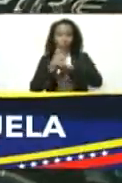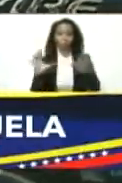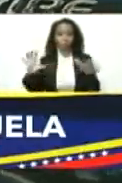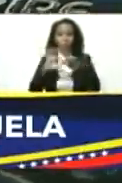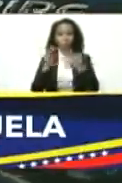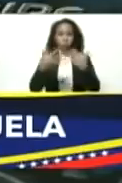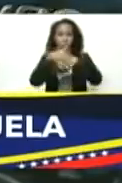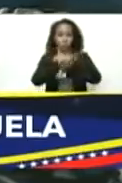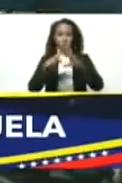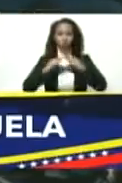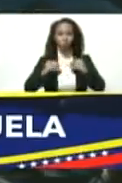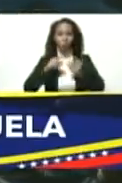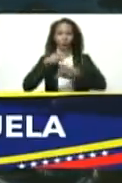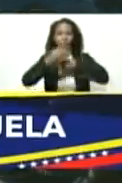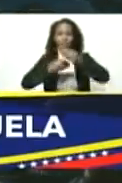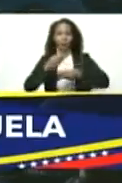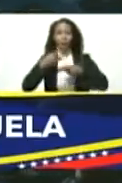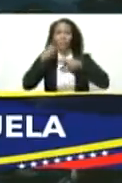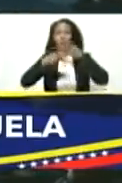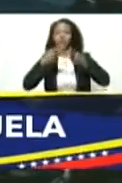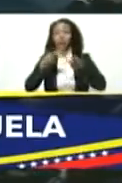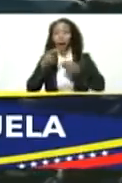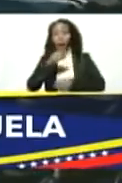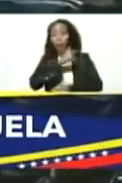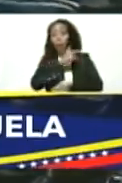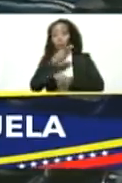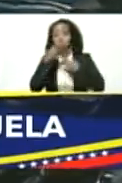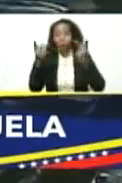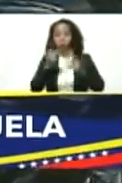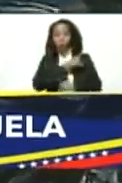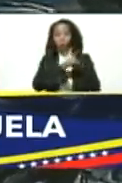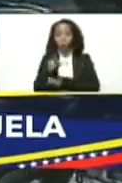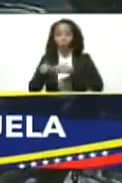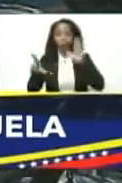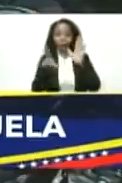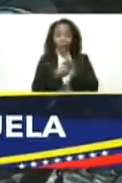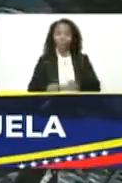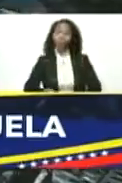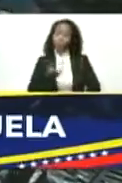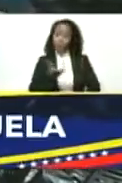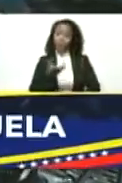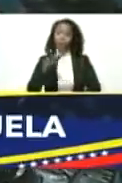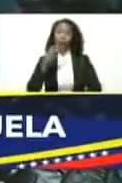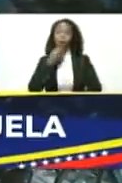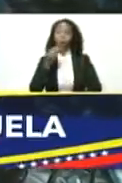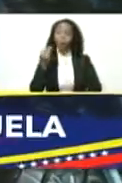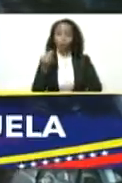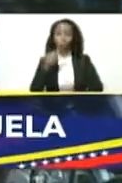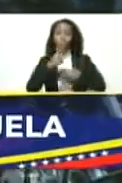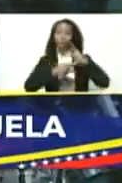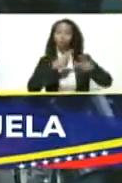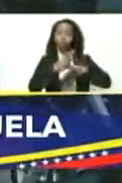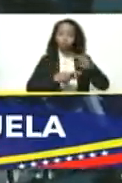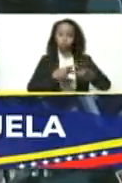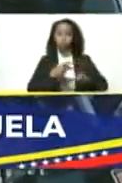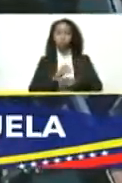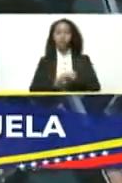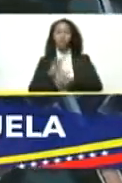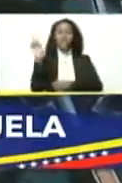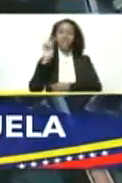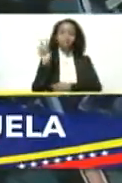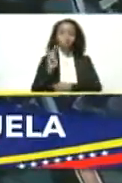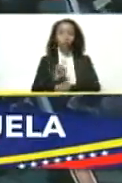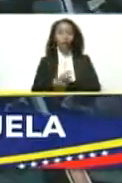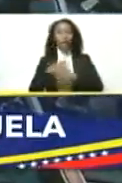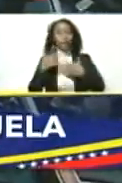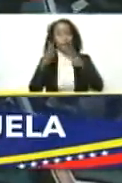la política pública, el cumplimiento de leyes también importantes para la juventud productiva, la juventud venezolana